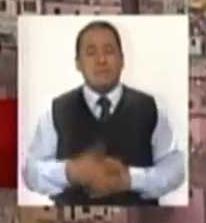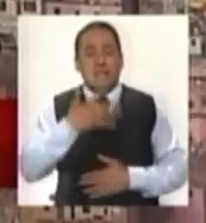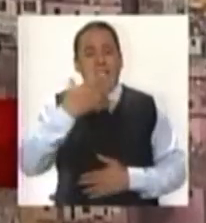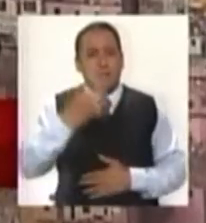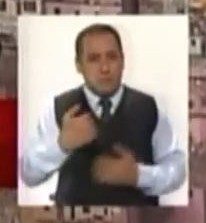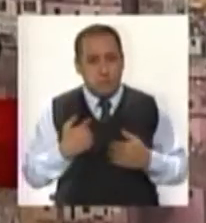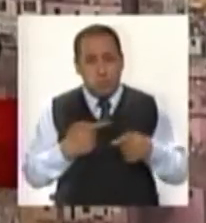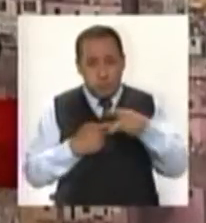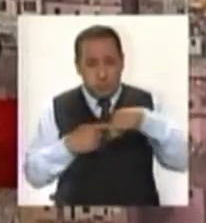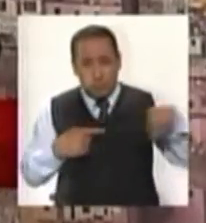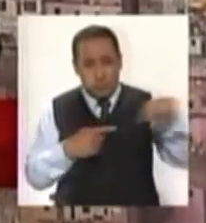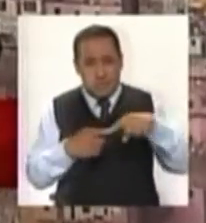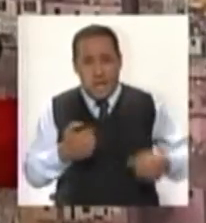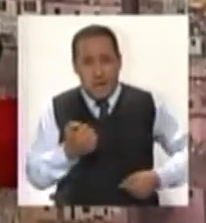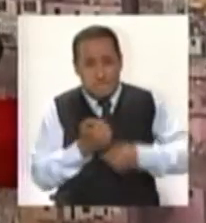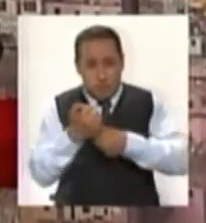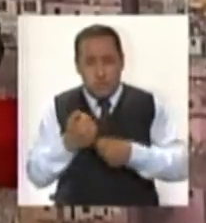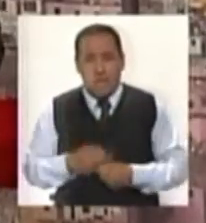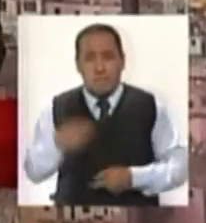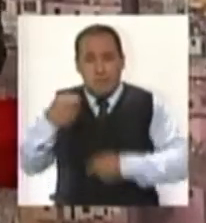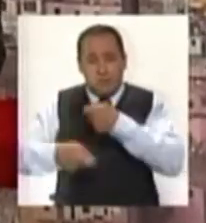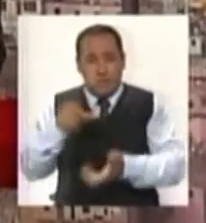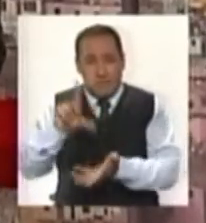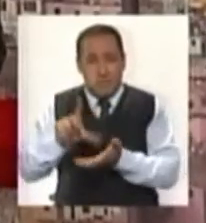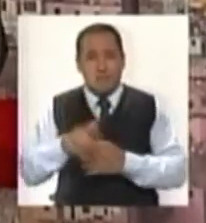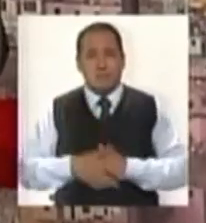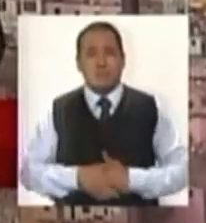¿Realmente apoyan ustedes la inversión privada en Lima?